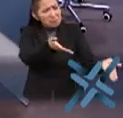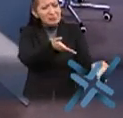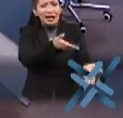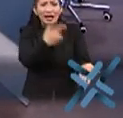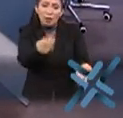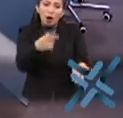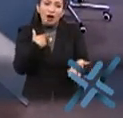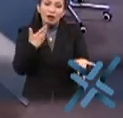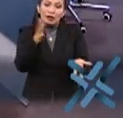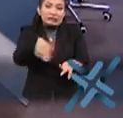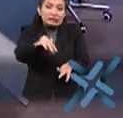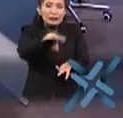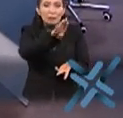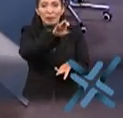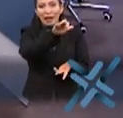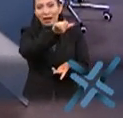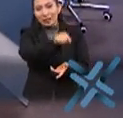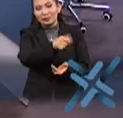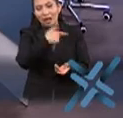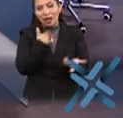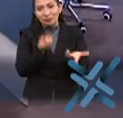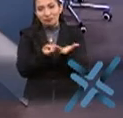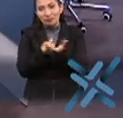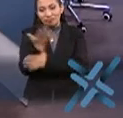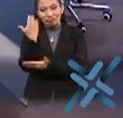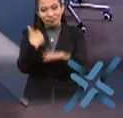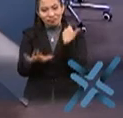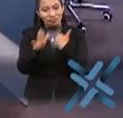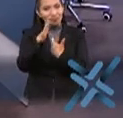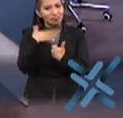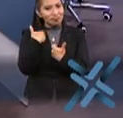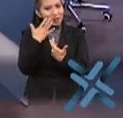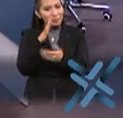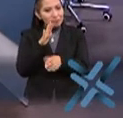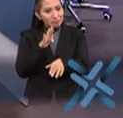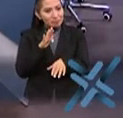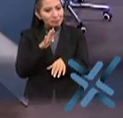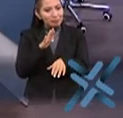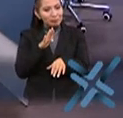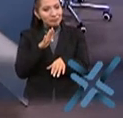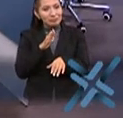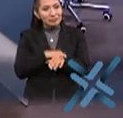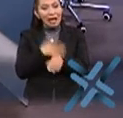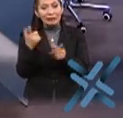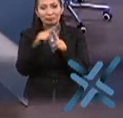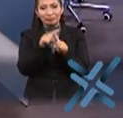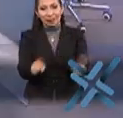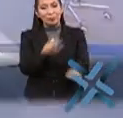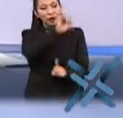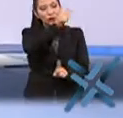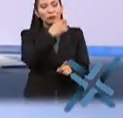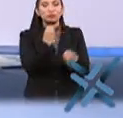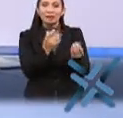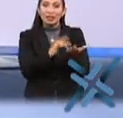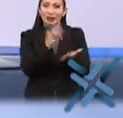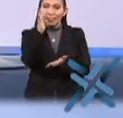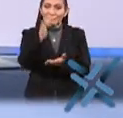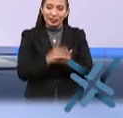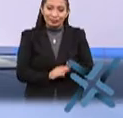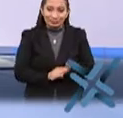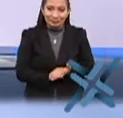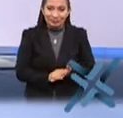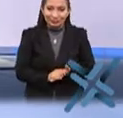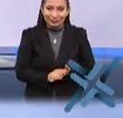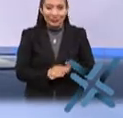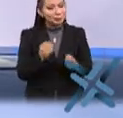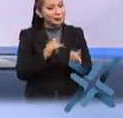la iniciativa para encontrar becas y, por supuesto, salir adelante de forma más distinta a los demás. Muchísimas gracias, Berenice, por estar con